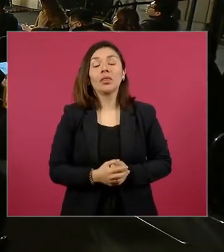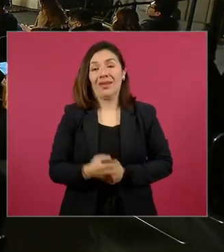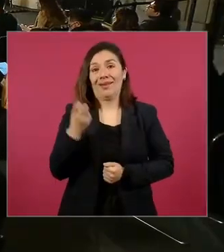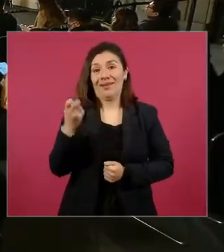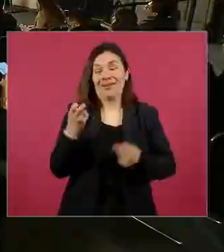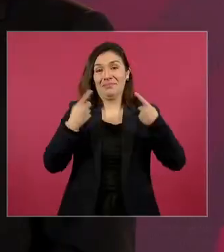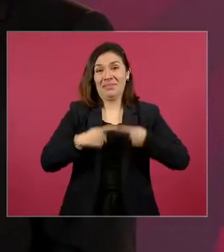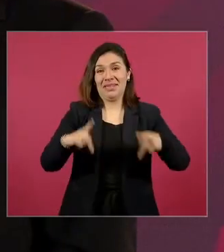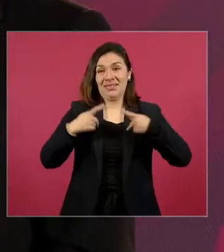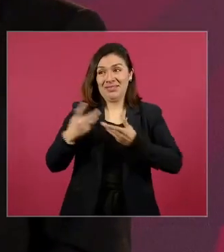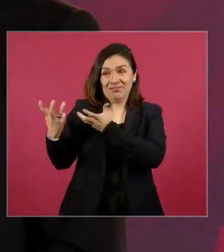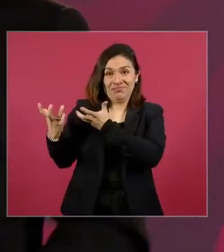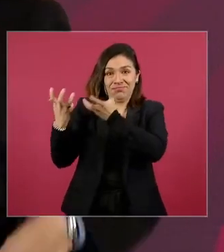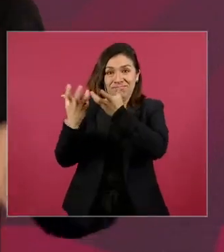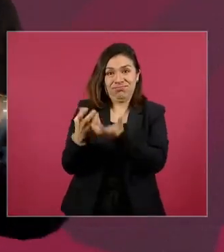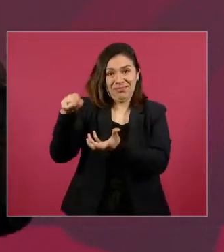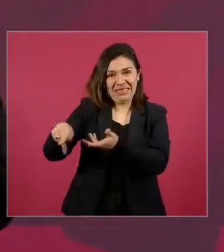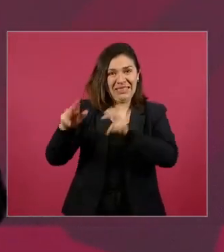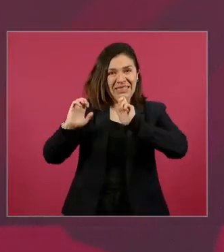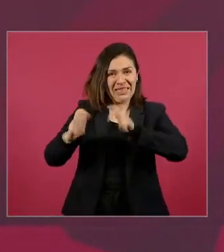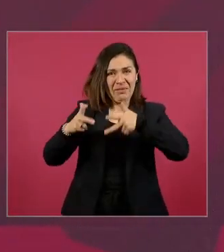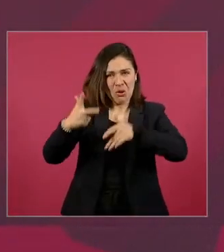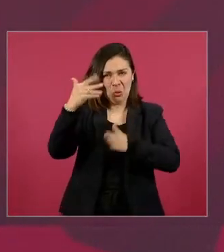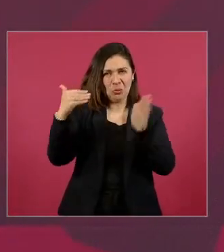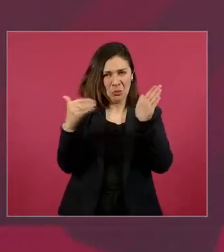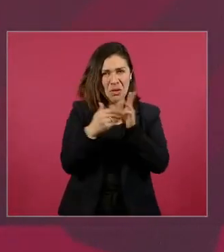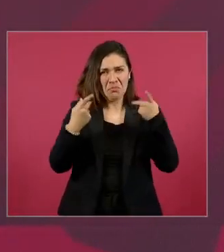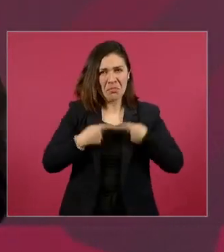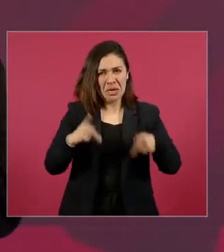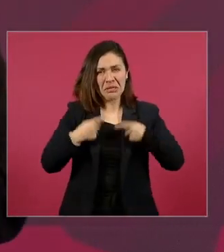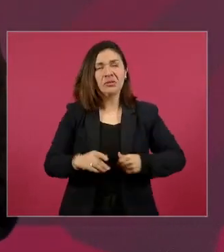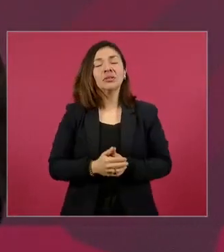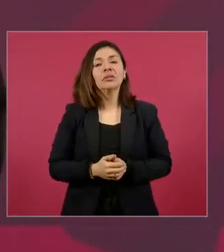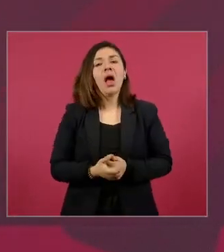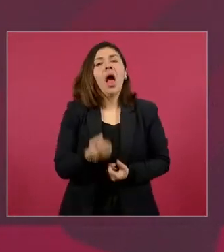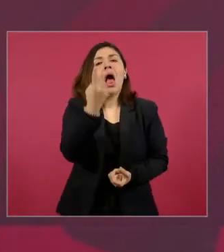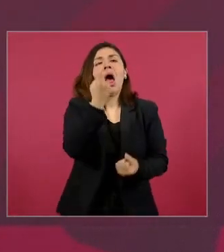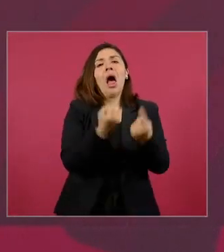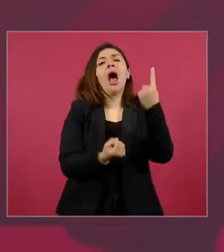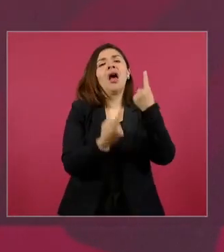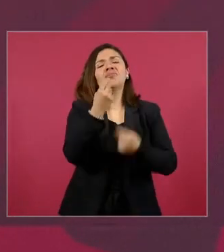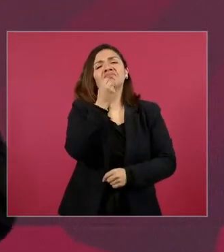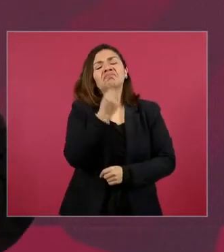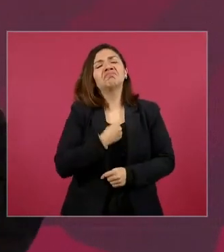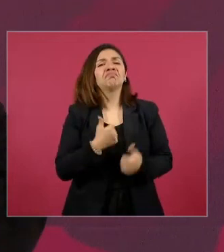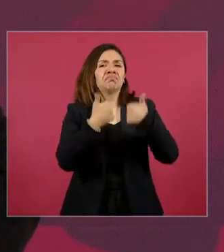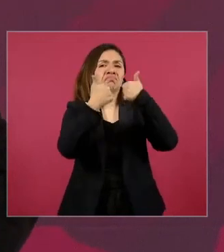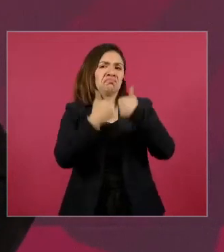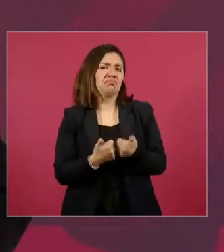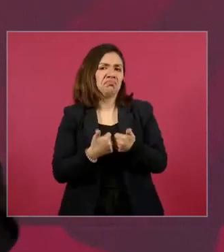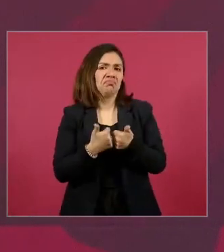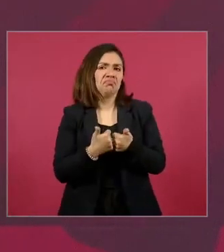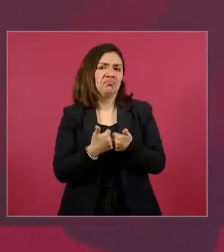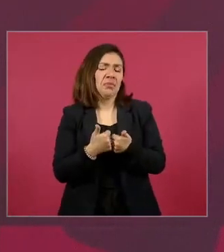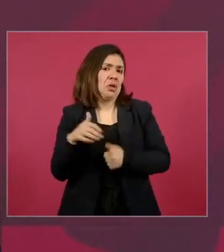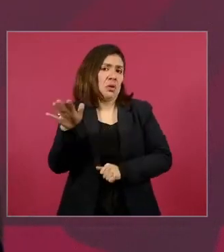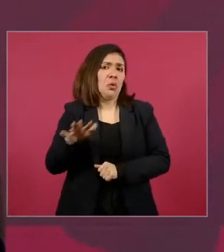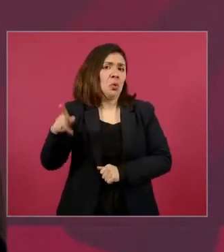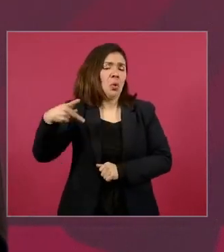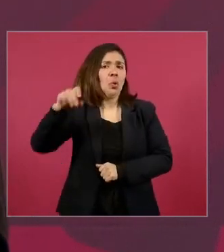caravana, ya se han ido quedando en el